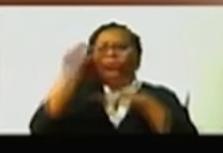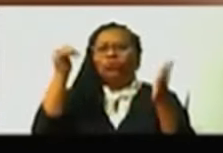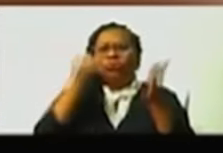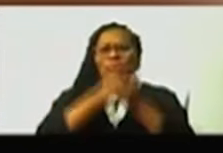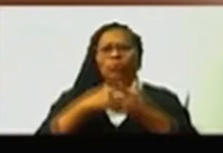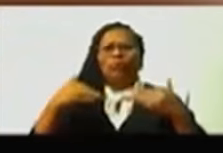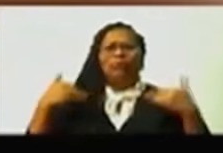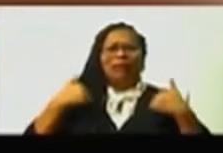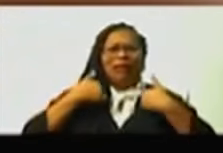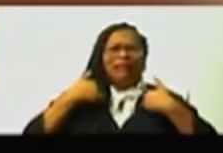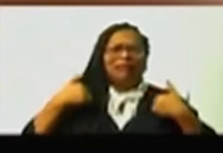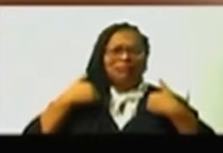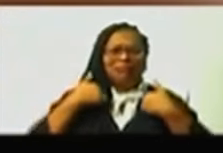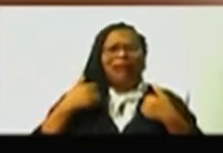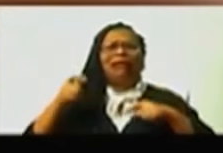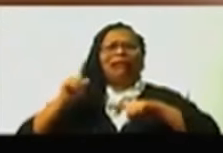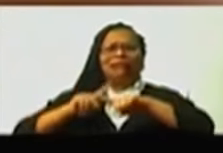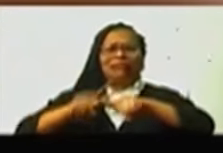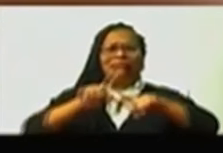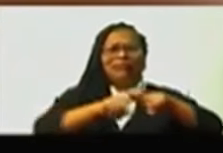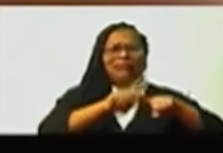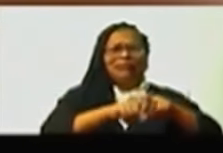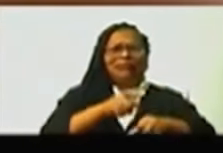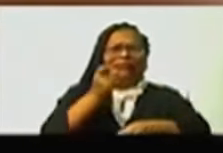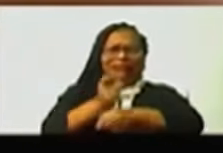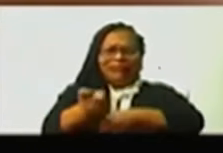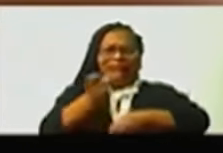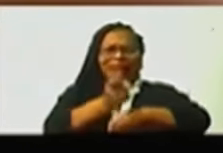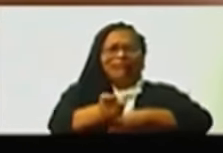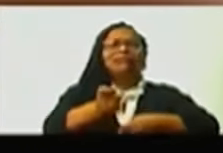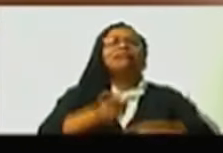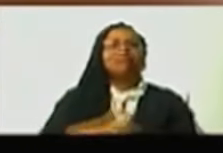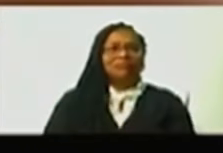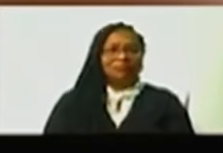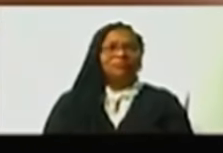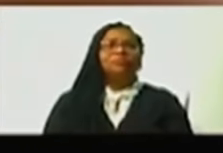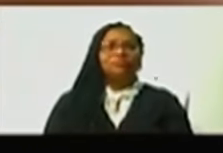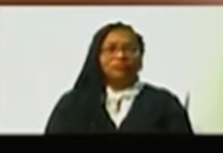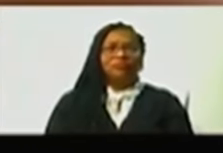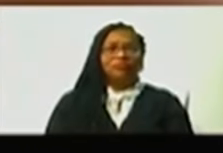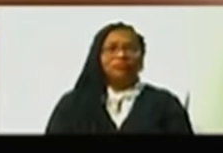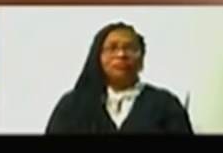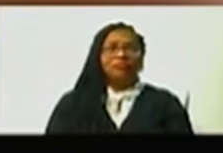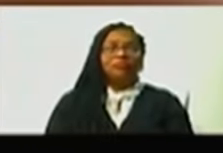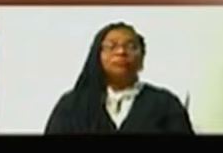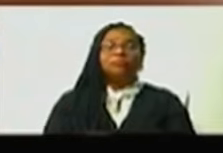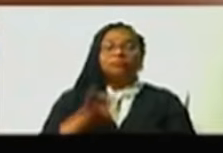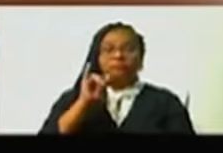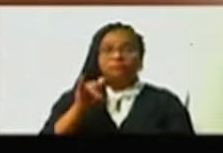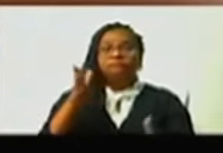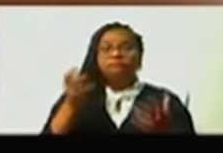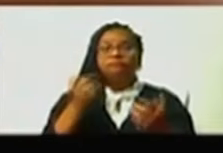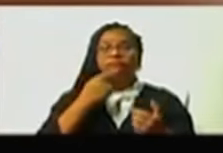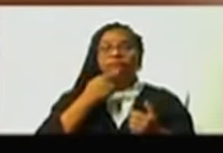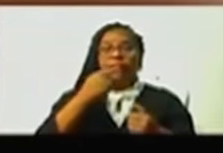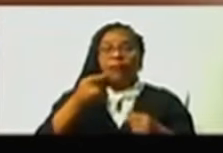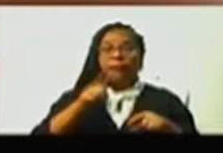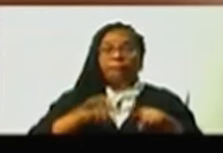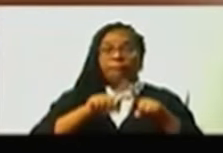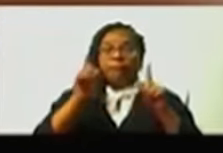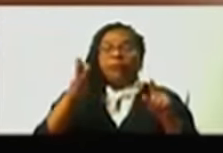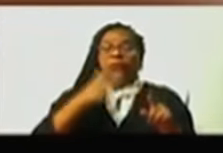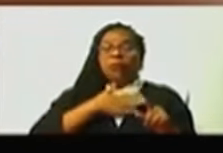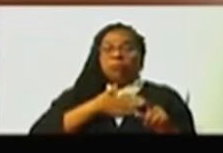prácticamente en pérdida por todos los lados. Pero eso quería decirlo, pero el tema central es